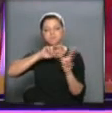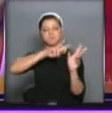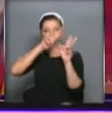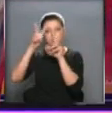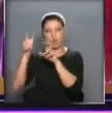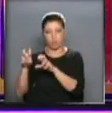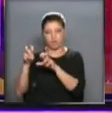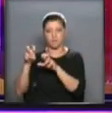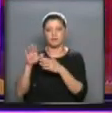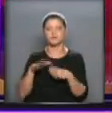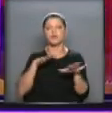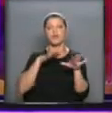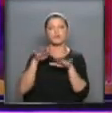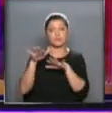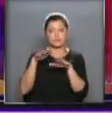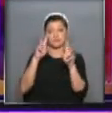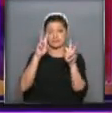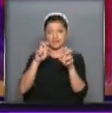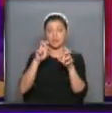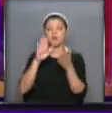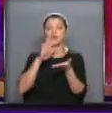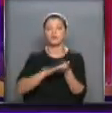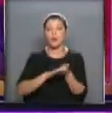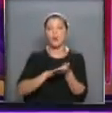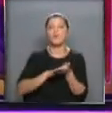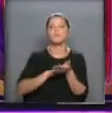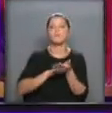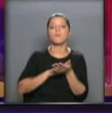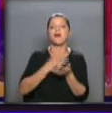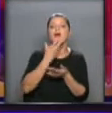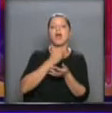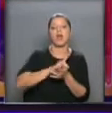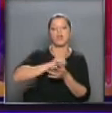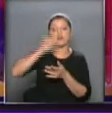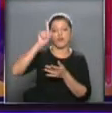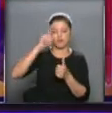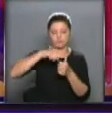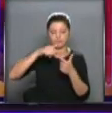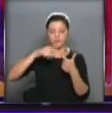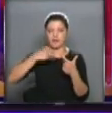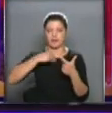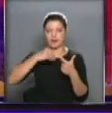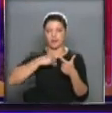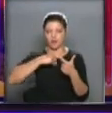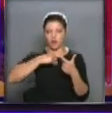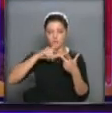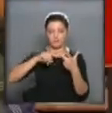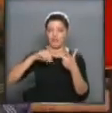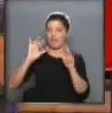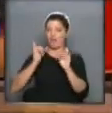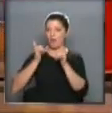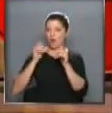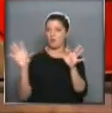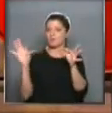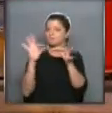con un tema que parece complejo, pero que está bueno. ¿Cuál? Tratar y pensar. Dios, la religión. ¿Qué onda Dios entre los pibes? Ahí no, hay un informe.